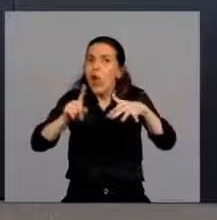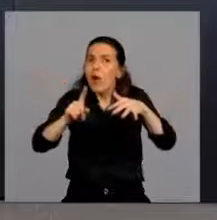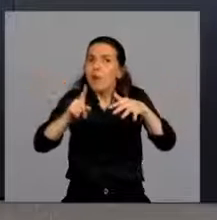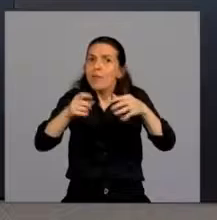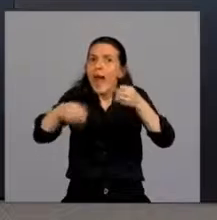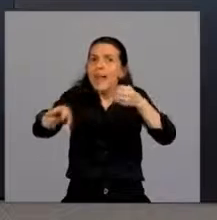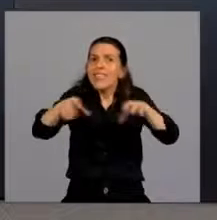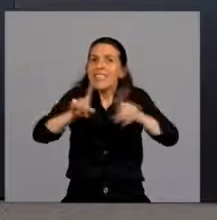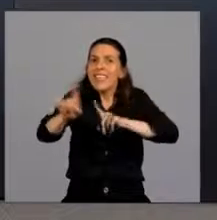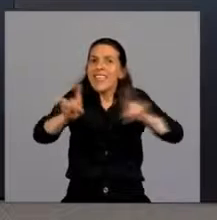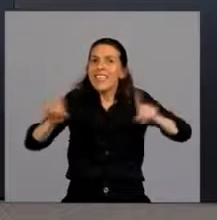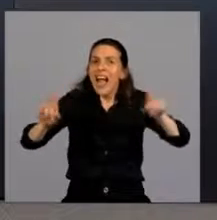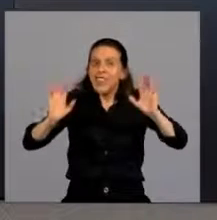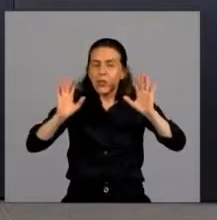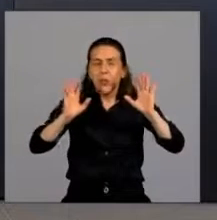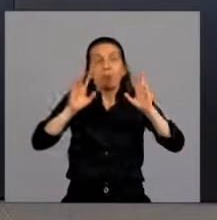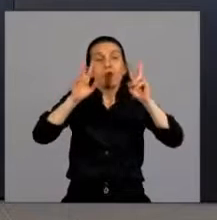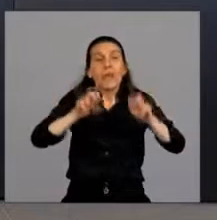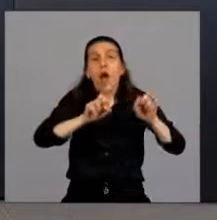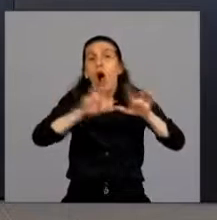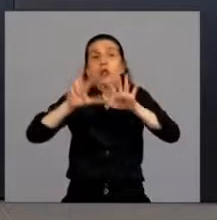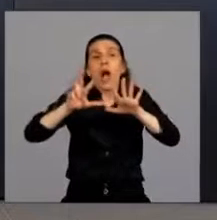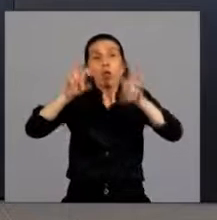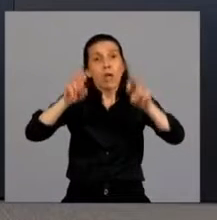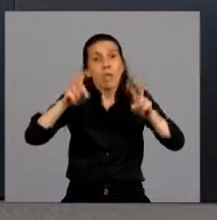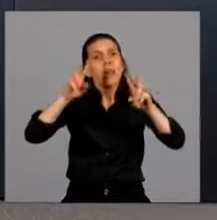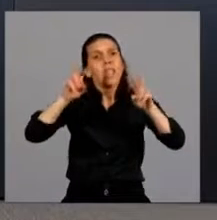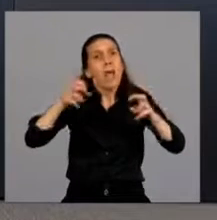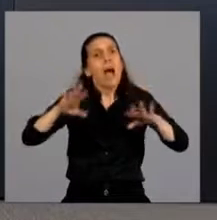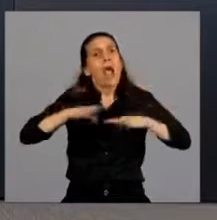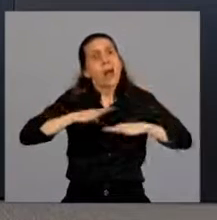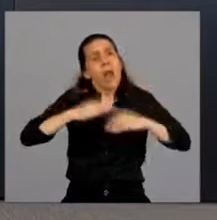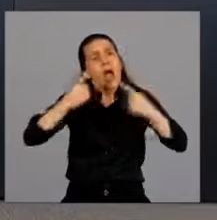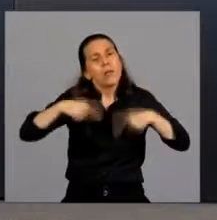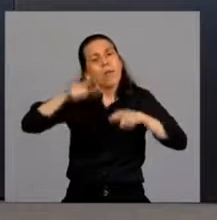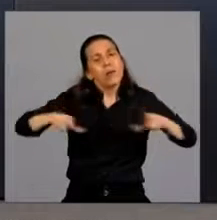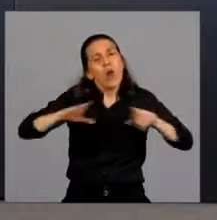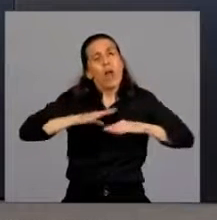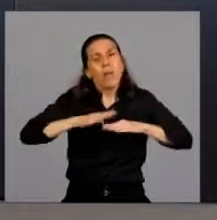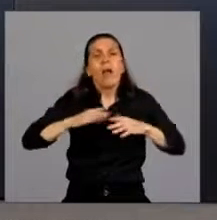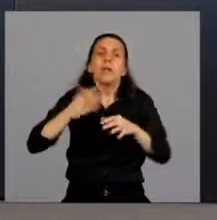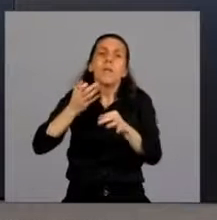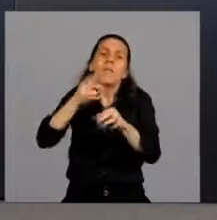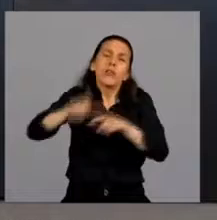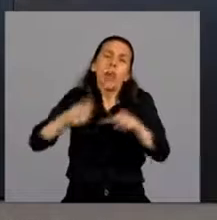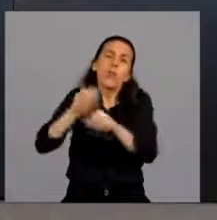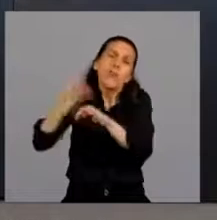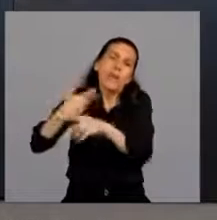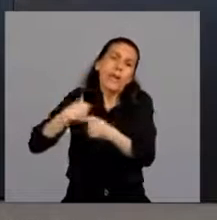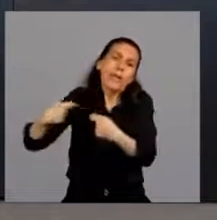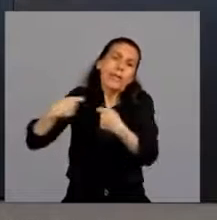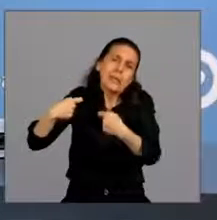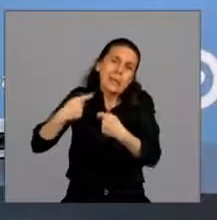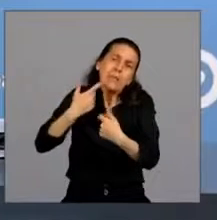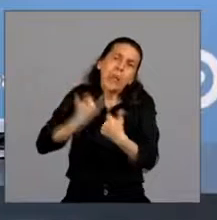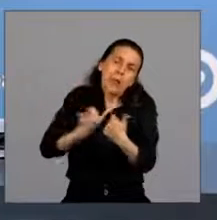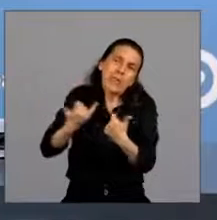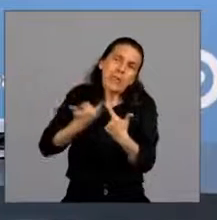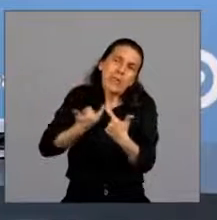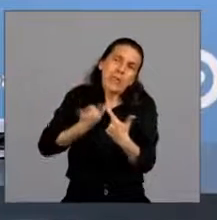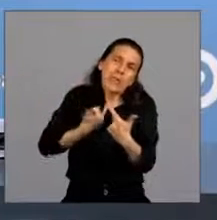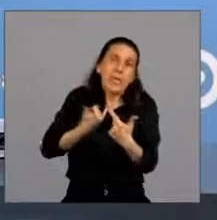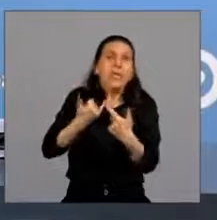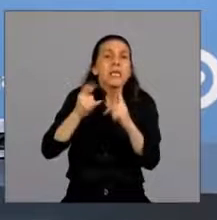Octavo tema, el tema del ejercicio físico. También los expertos nos insisten mucho que no solo por un tema de, digamos, de